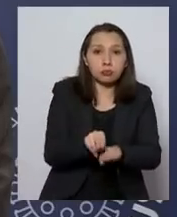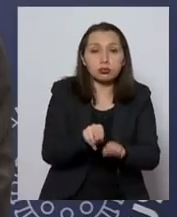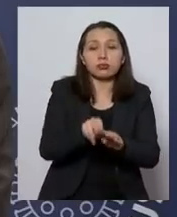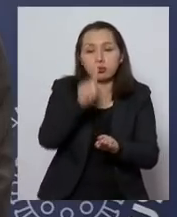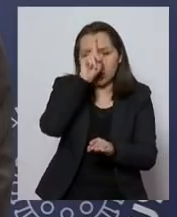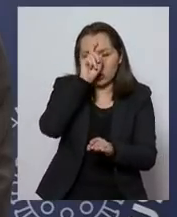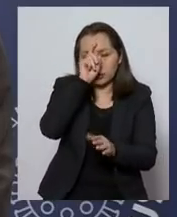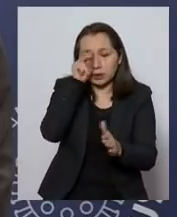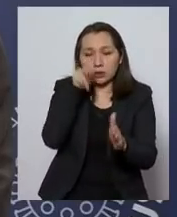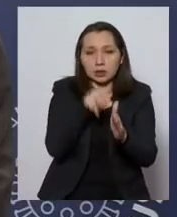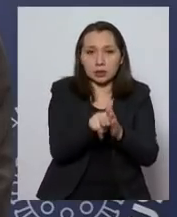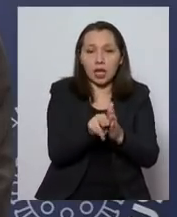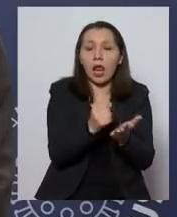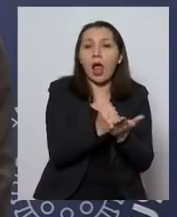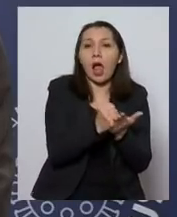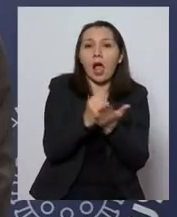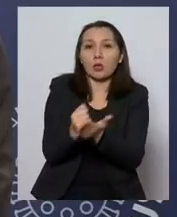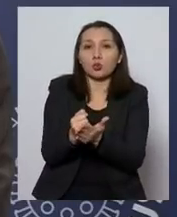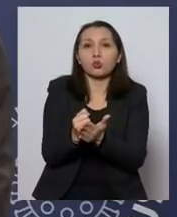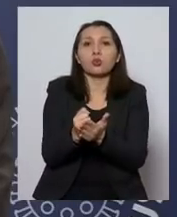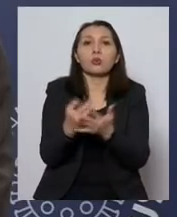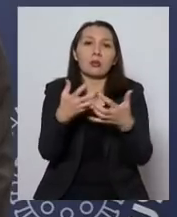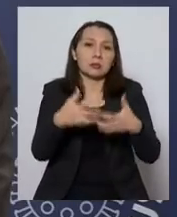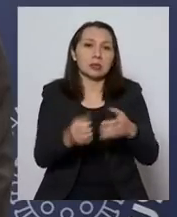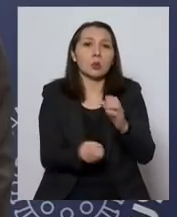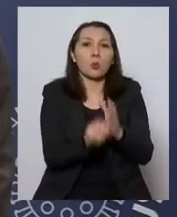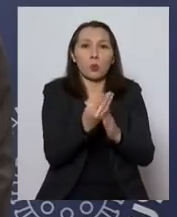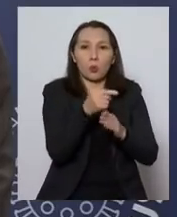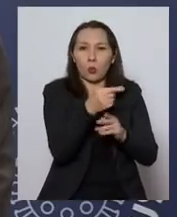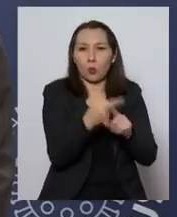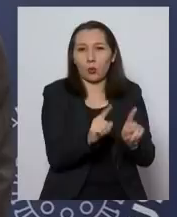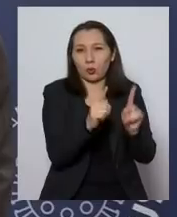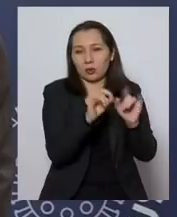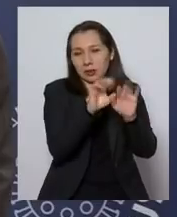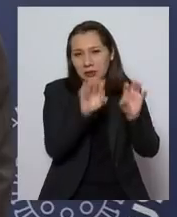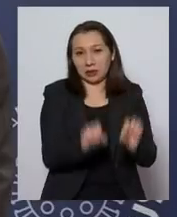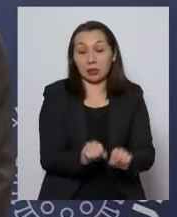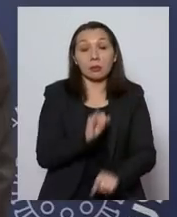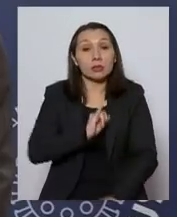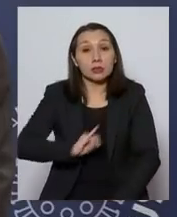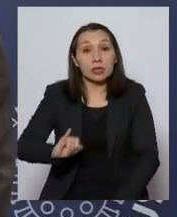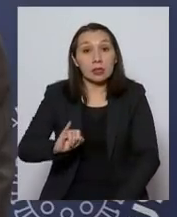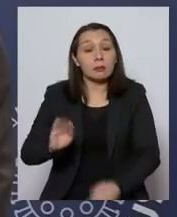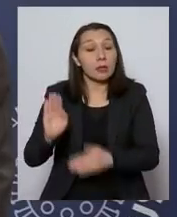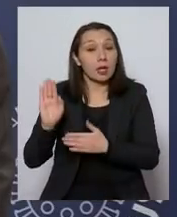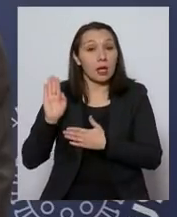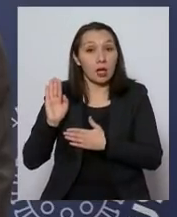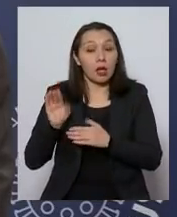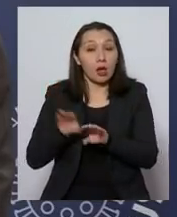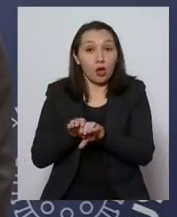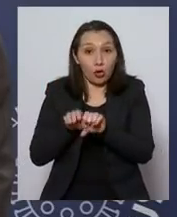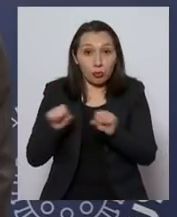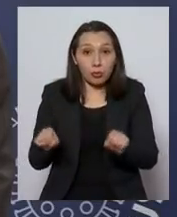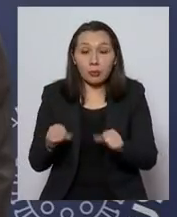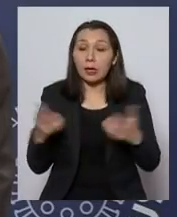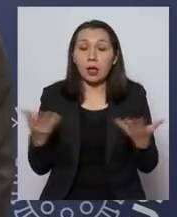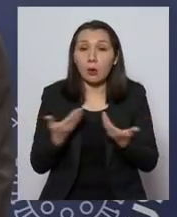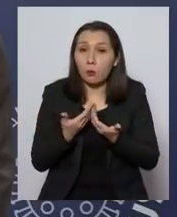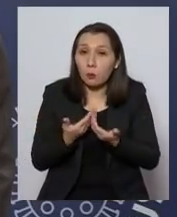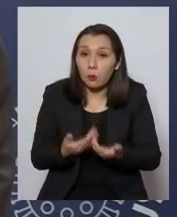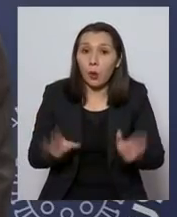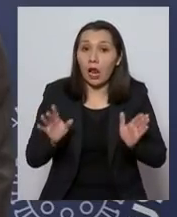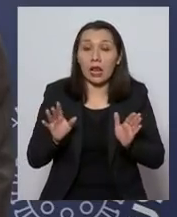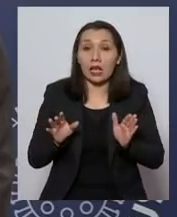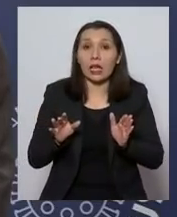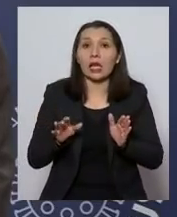apoyados a través de este mecanismo. Siempre en el compromiso de que cualquiera sea